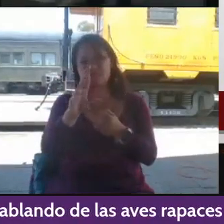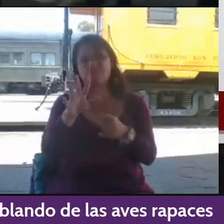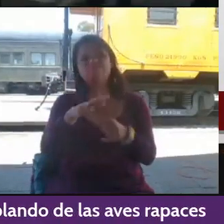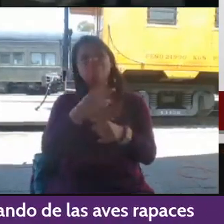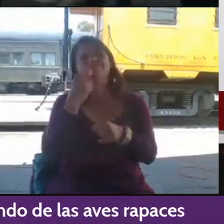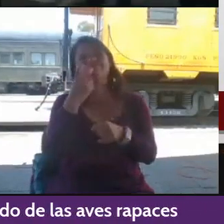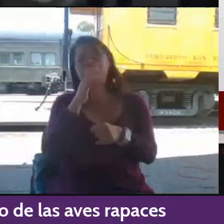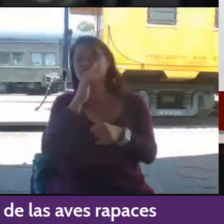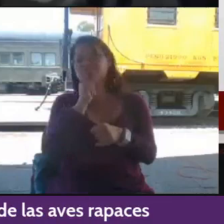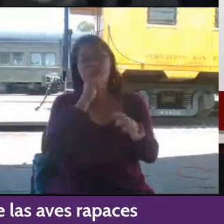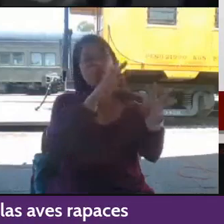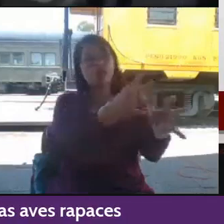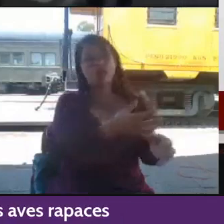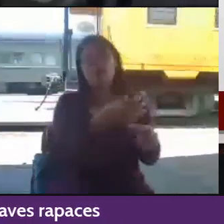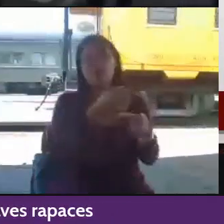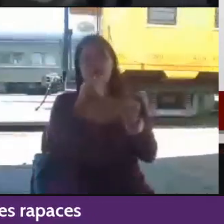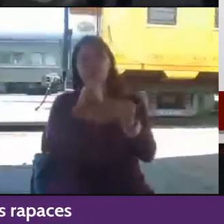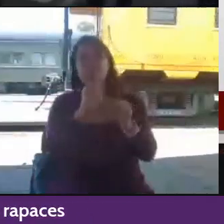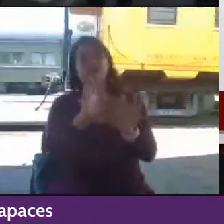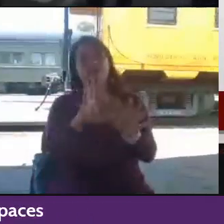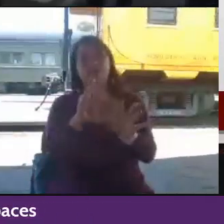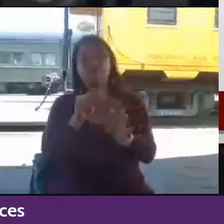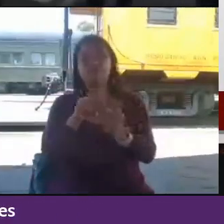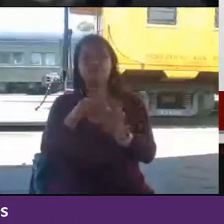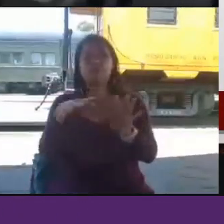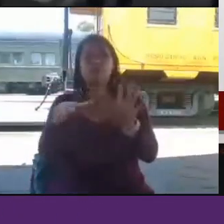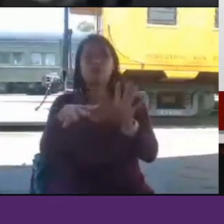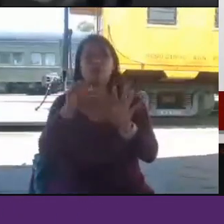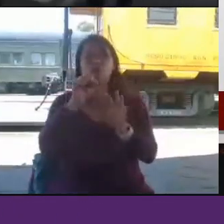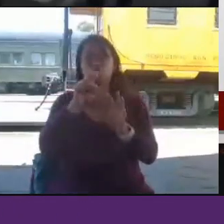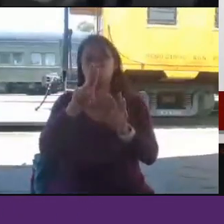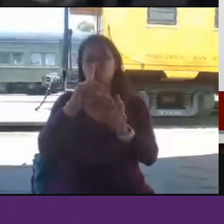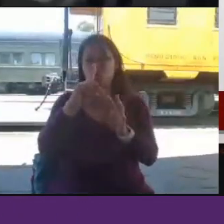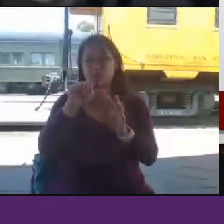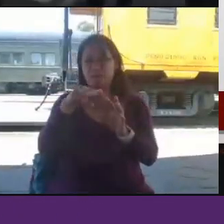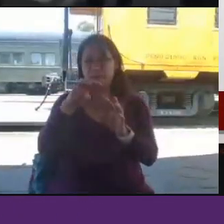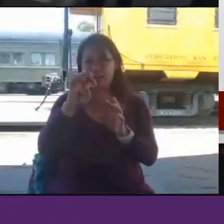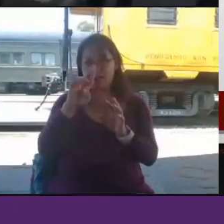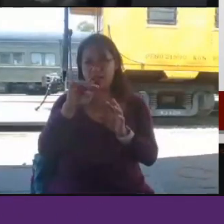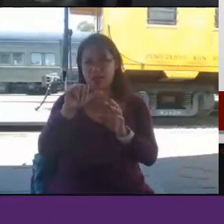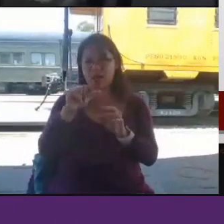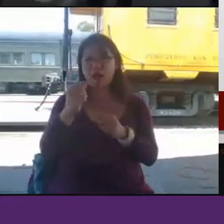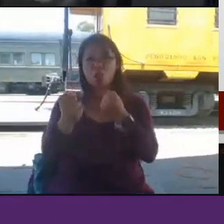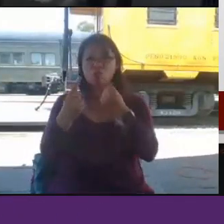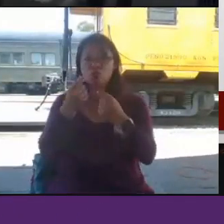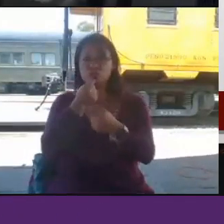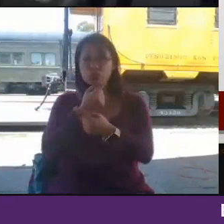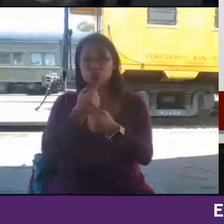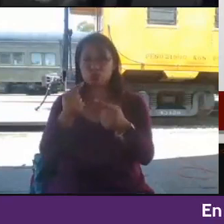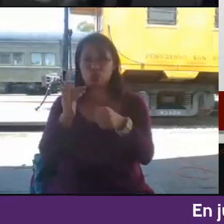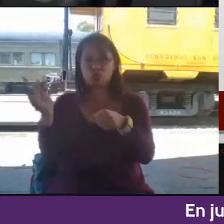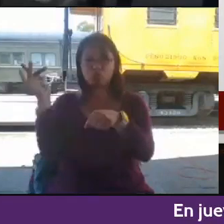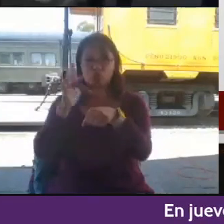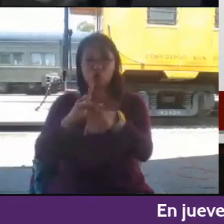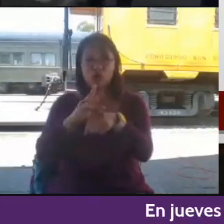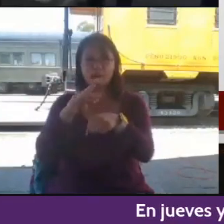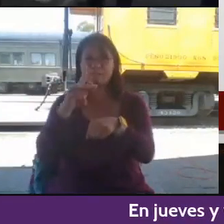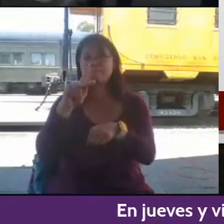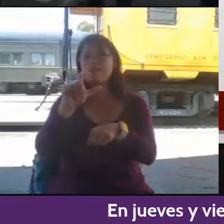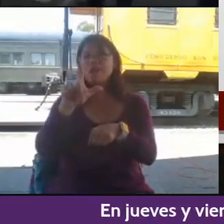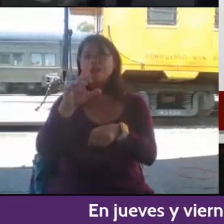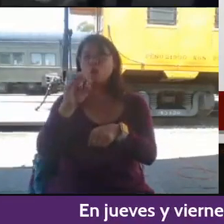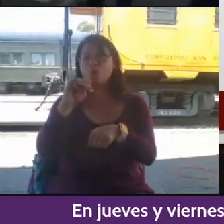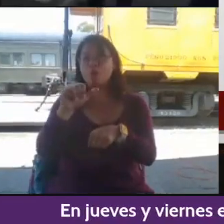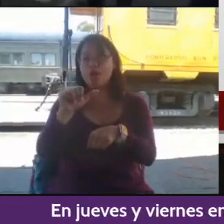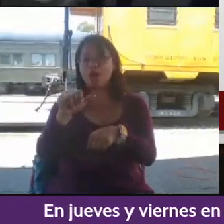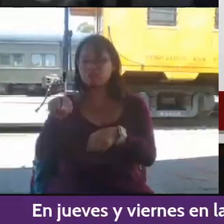que encontramos. Y hace poco también en Sudamérica unos niños fueron hospitalizados por agarrar unas palomas que habían muerto y que las